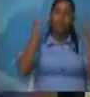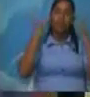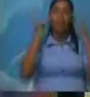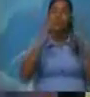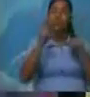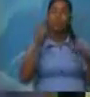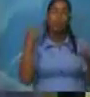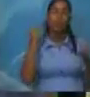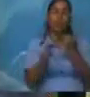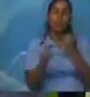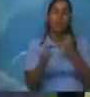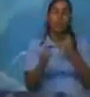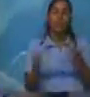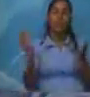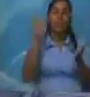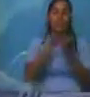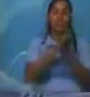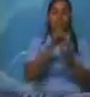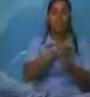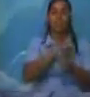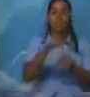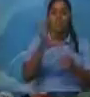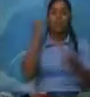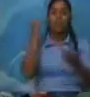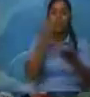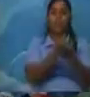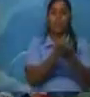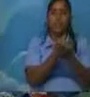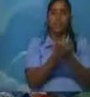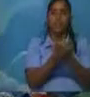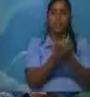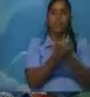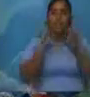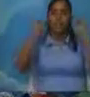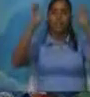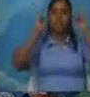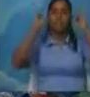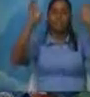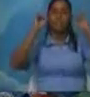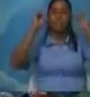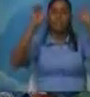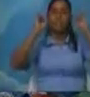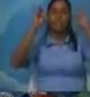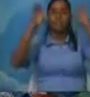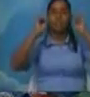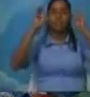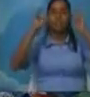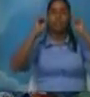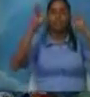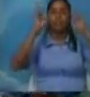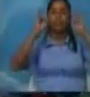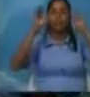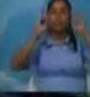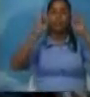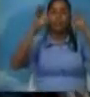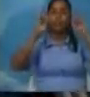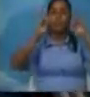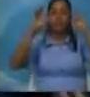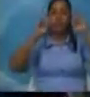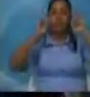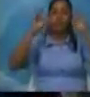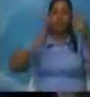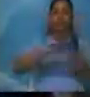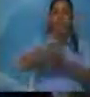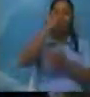no por cola te pondr encima solamente y no debajo Gloria a Dios a Dios Gloria a